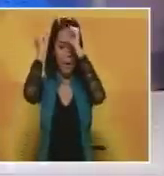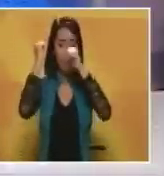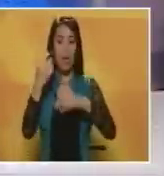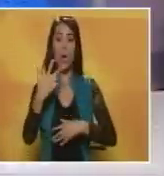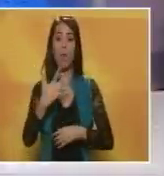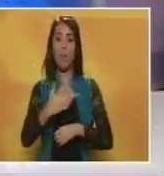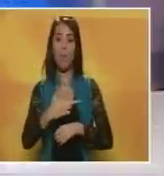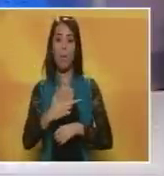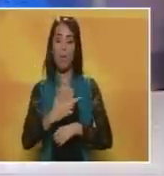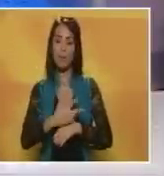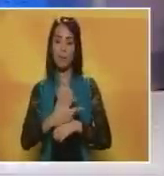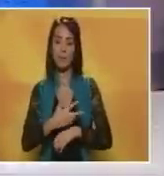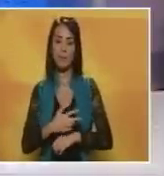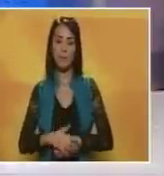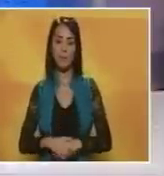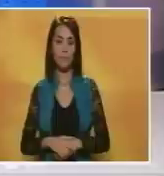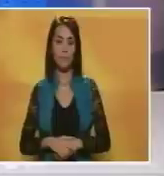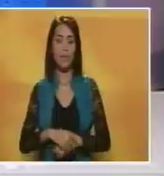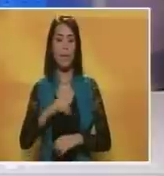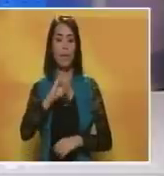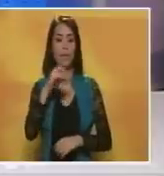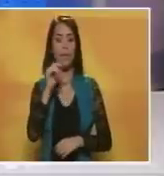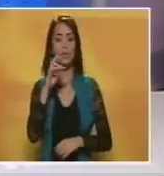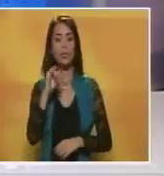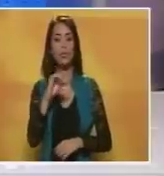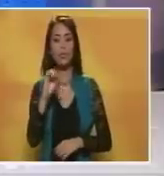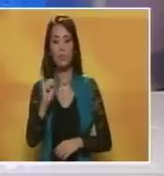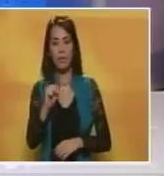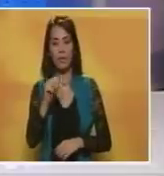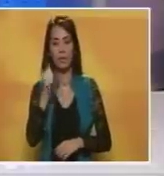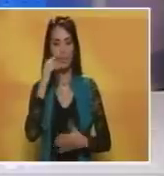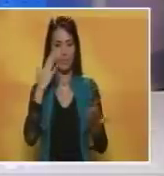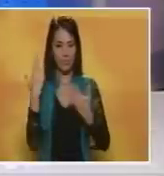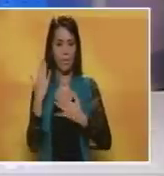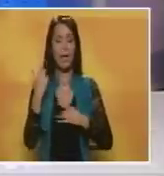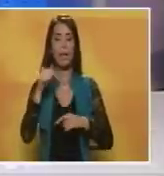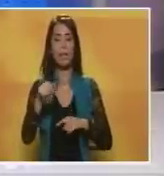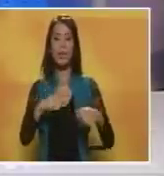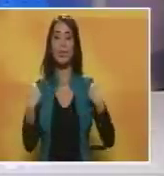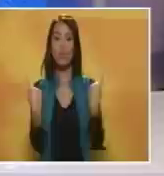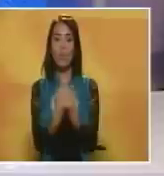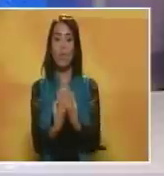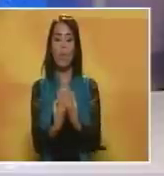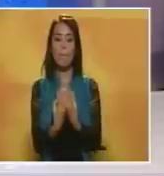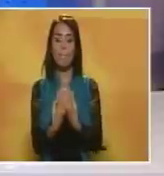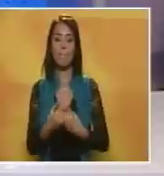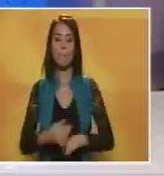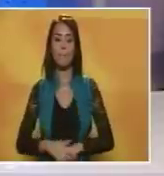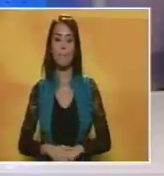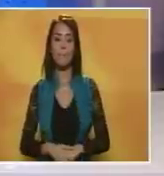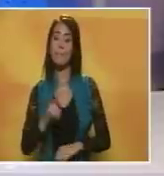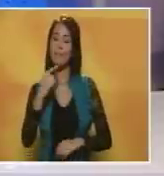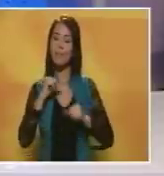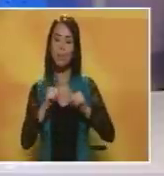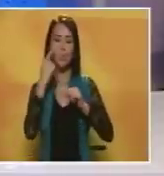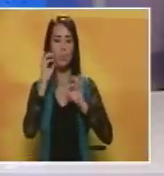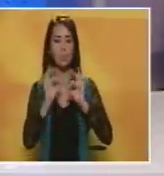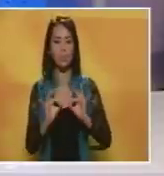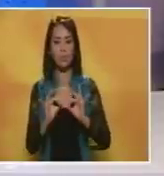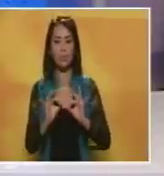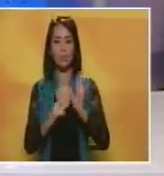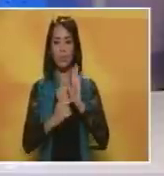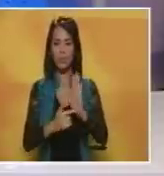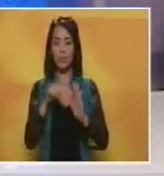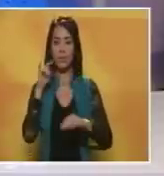en jerusalén el país se convierte así en la segunda nación en abrir su sede diplomática en la ciudad santa tras seguir los pasos dados